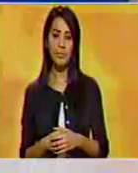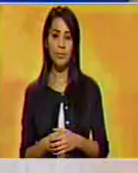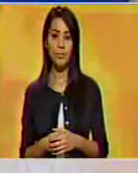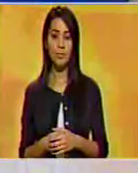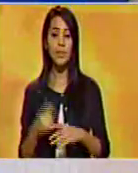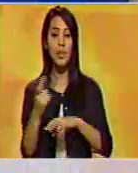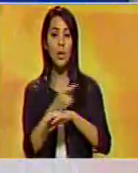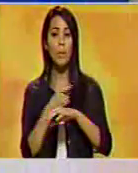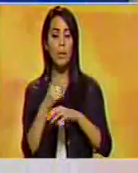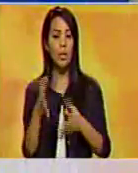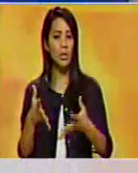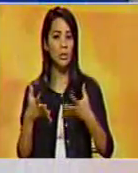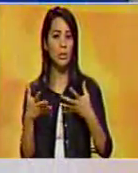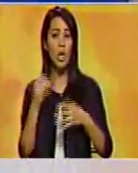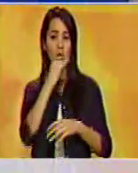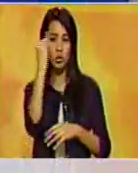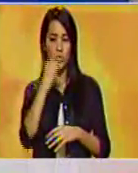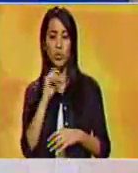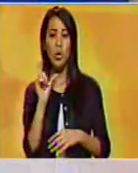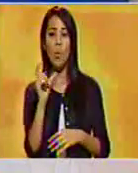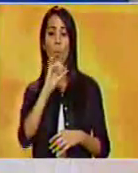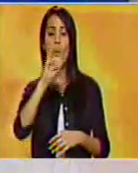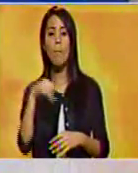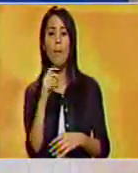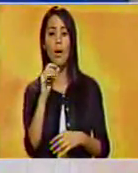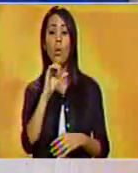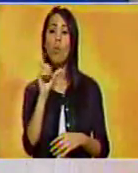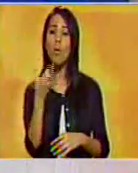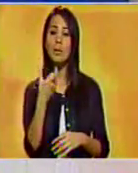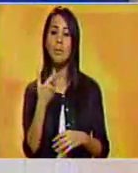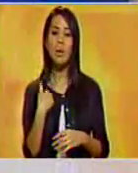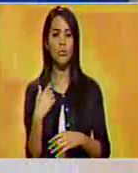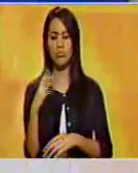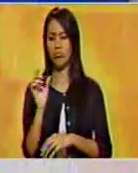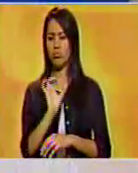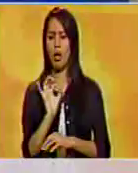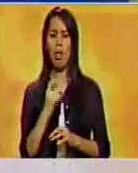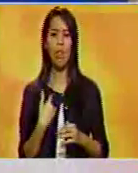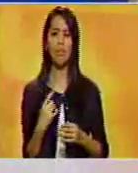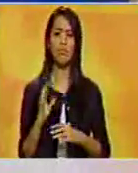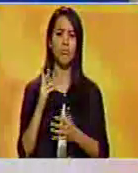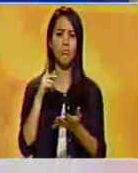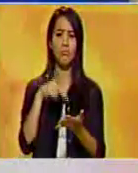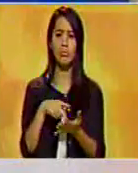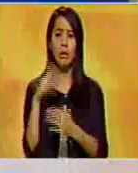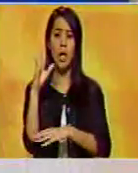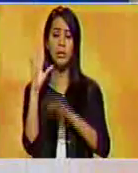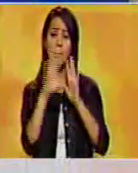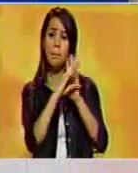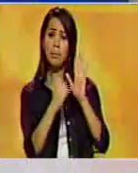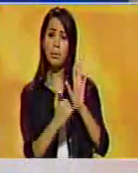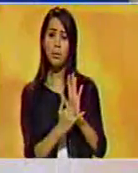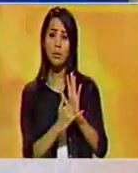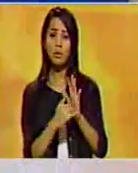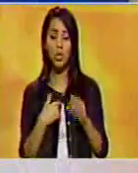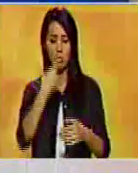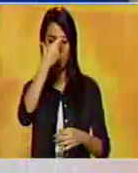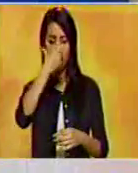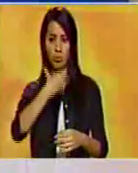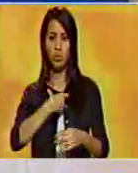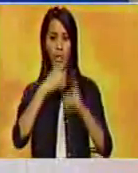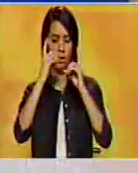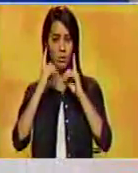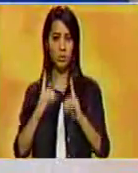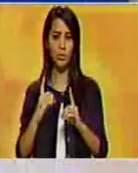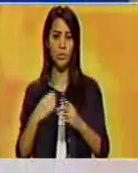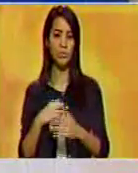el gobernador electo del estado zulia juan pablos bonito aseguró que no se someterá ante la asamblea nacional constituyente ya que a su juicio esta instancia